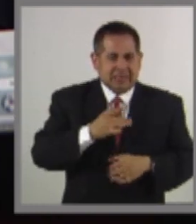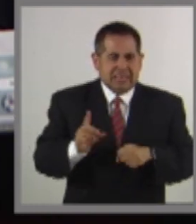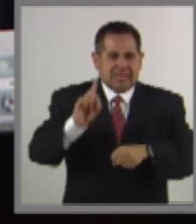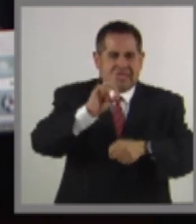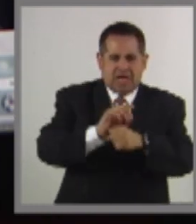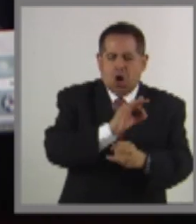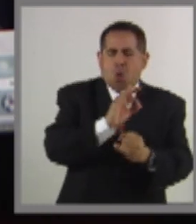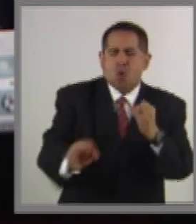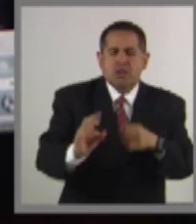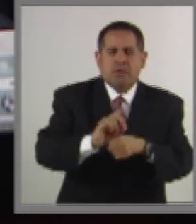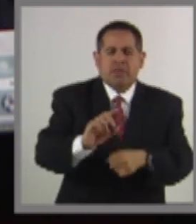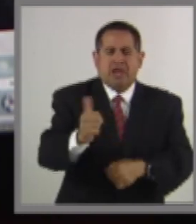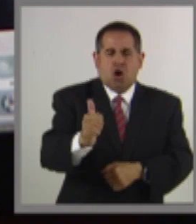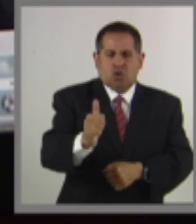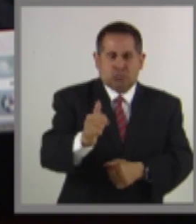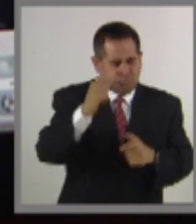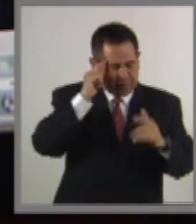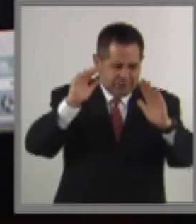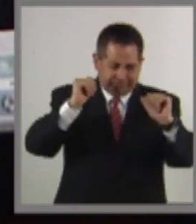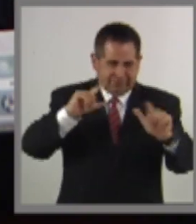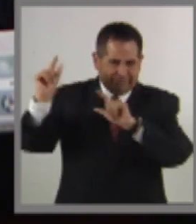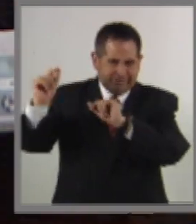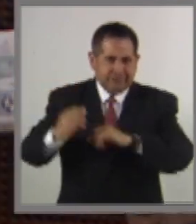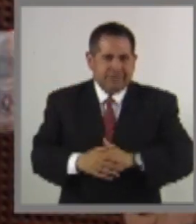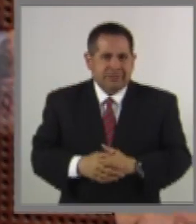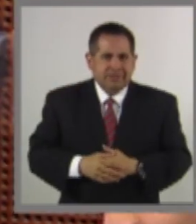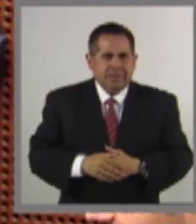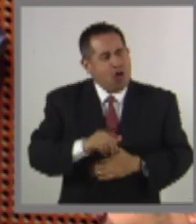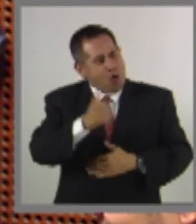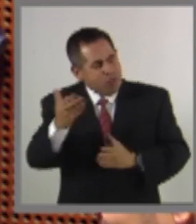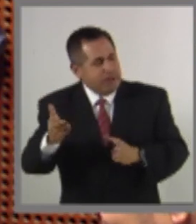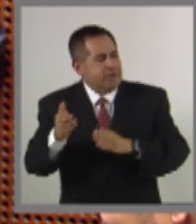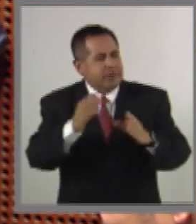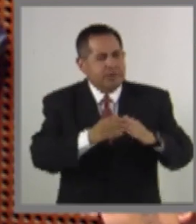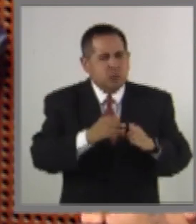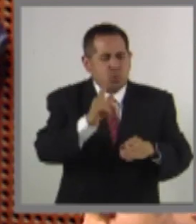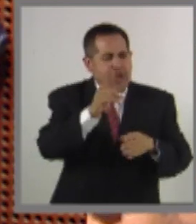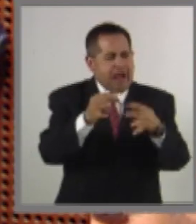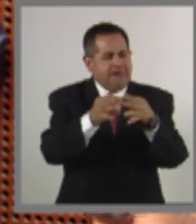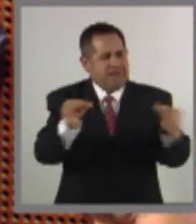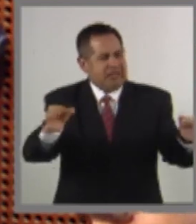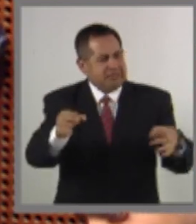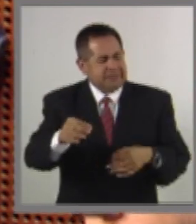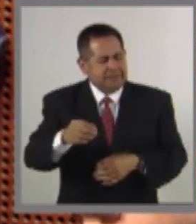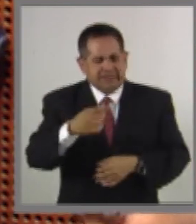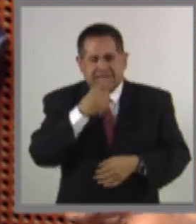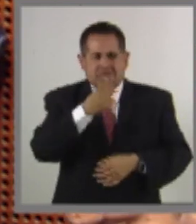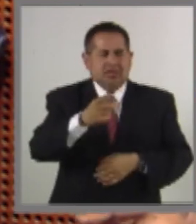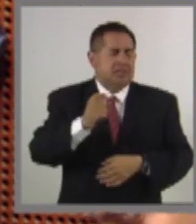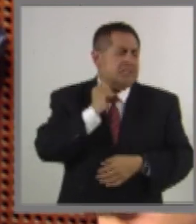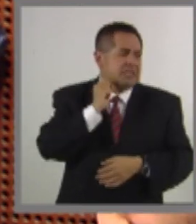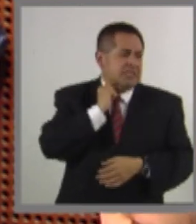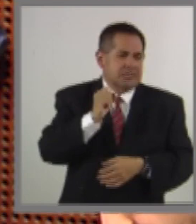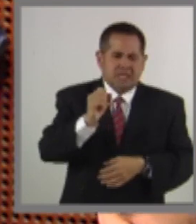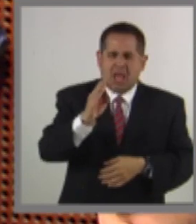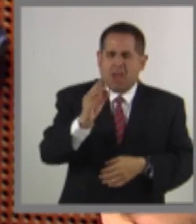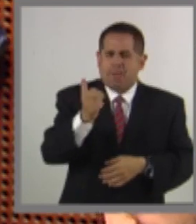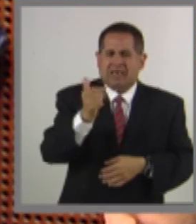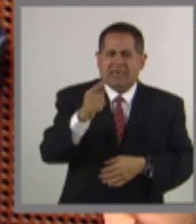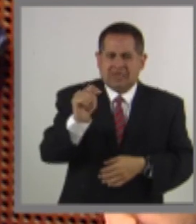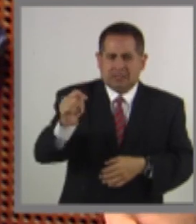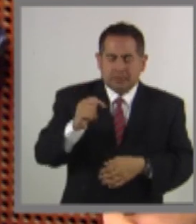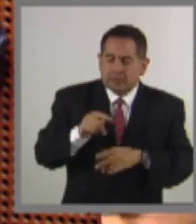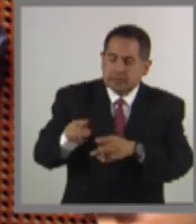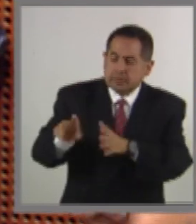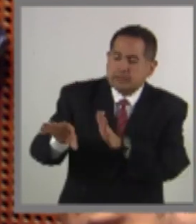último de agosto, cuando ya nos vamos. La otra, voy a decir una frase que dijo el senador Bartlett, pero yo se la voy